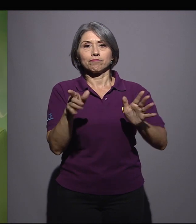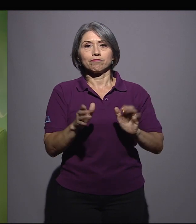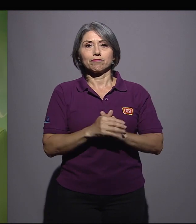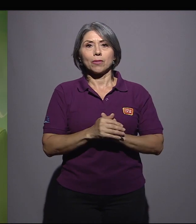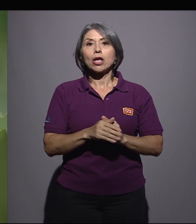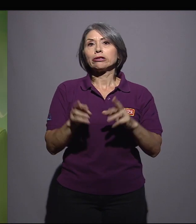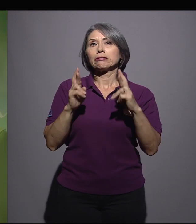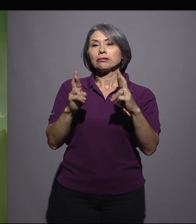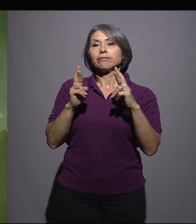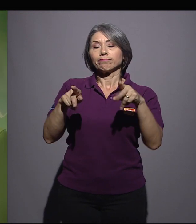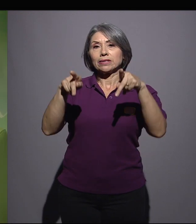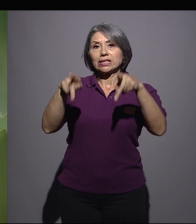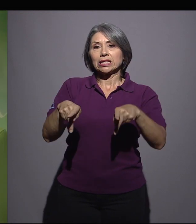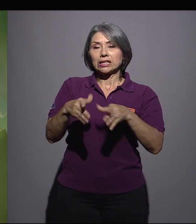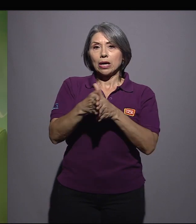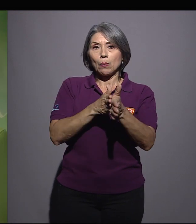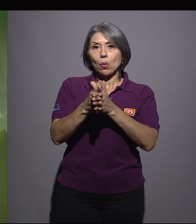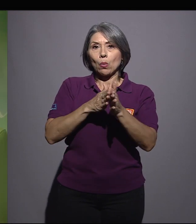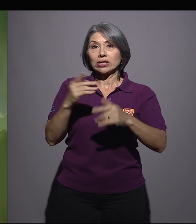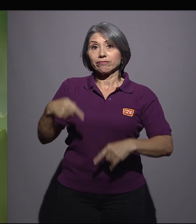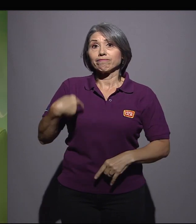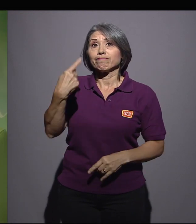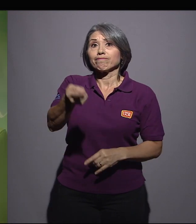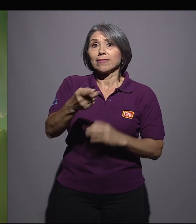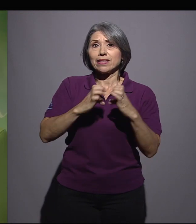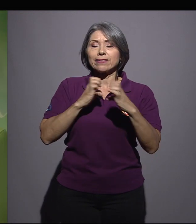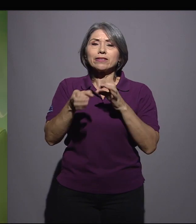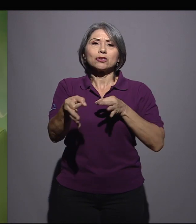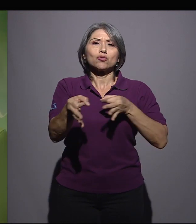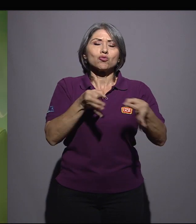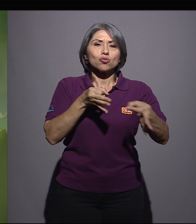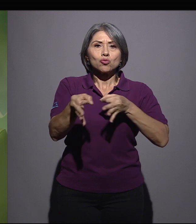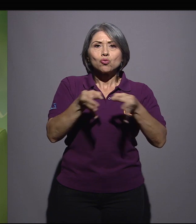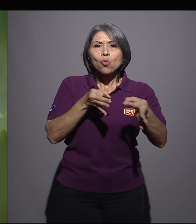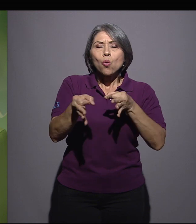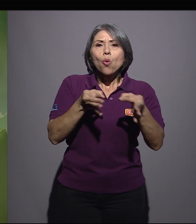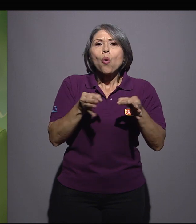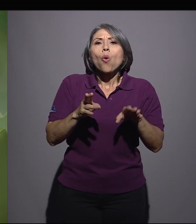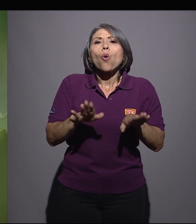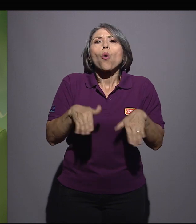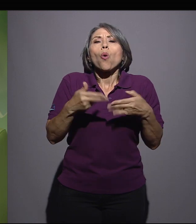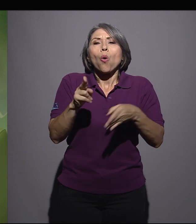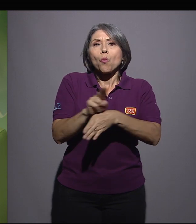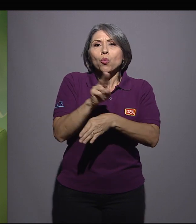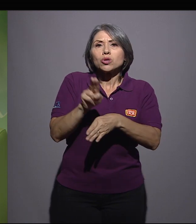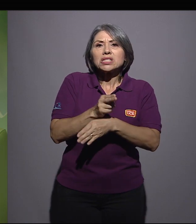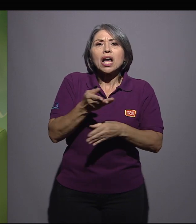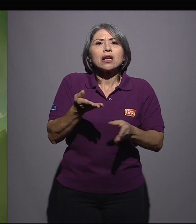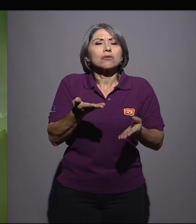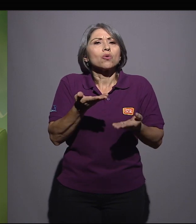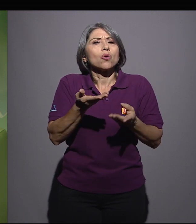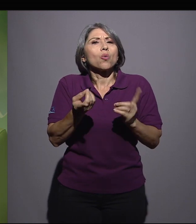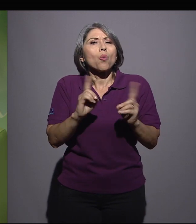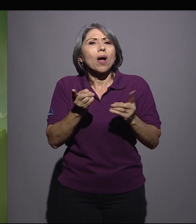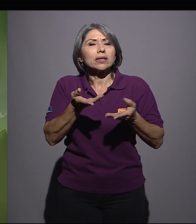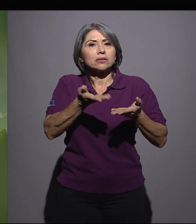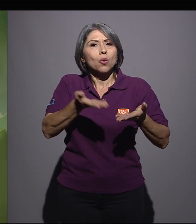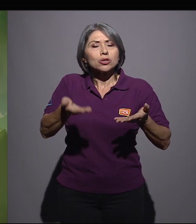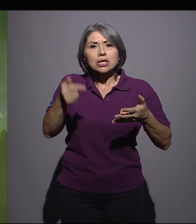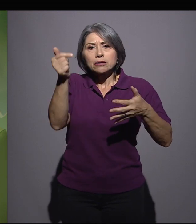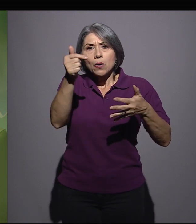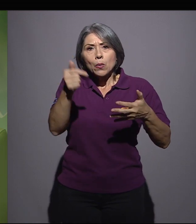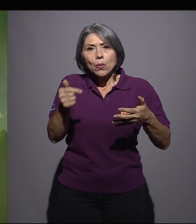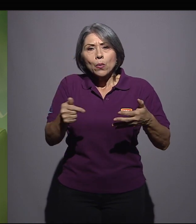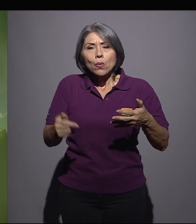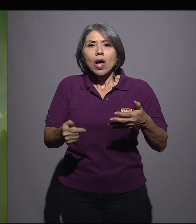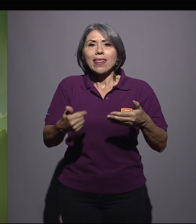gente aproveche. En el siguiente bloque de la entrevista ya vamos a explicar cómo utilizar y cuáles son los recursos con los que disponemos todas y